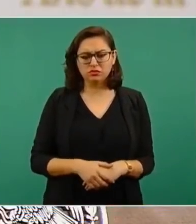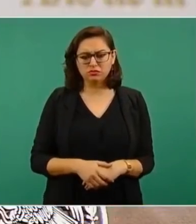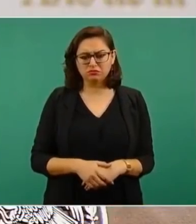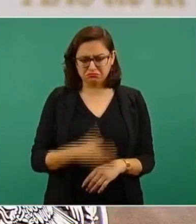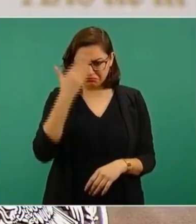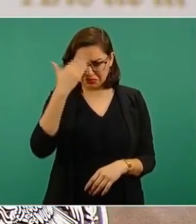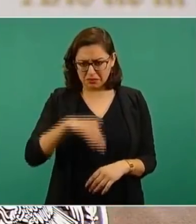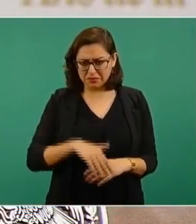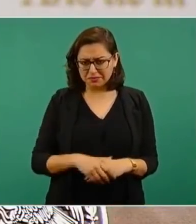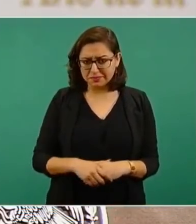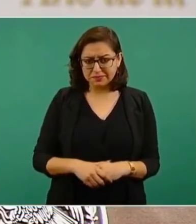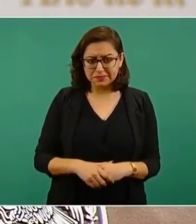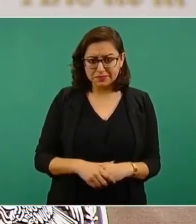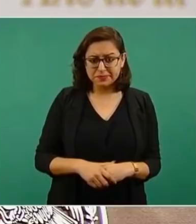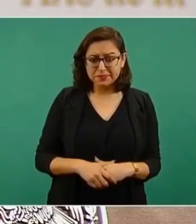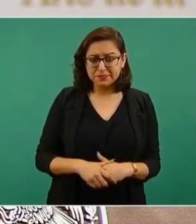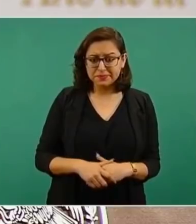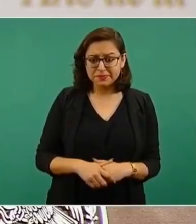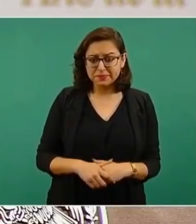combustibles?